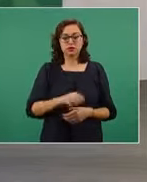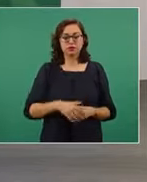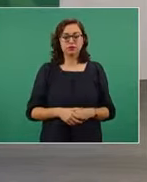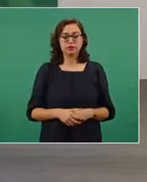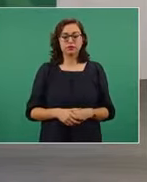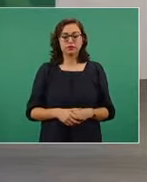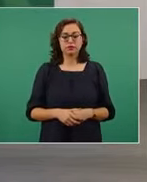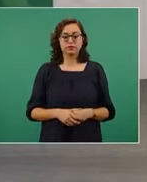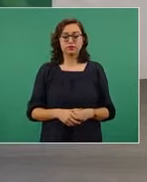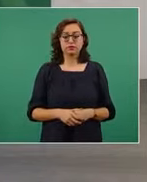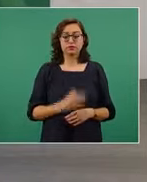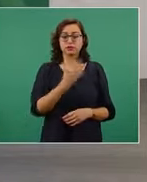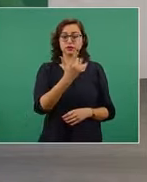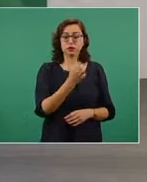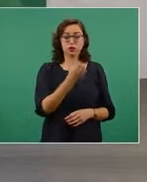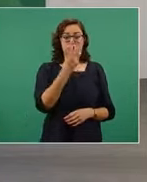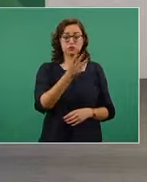53